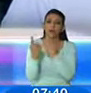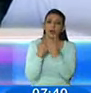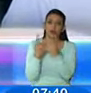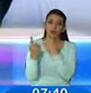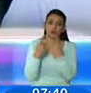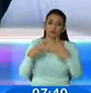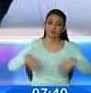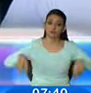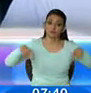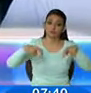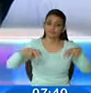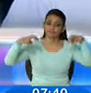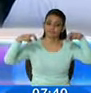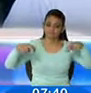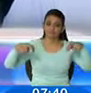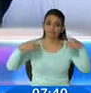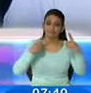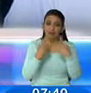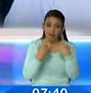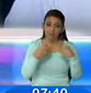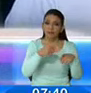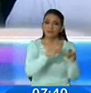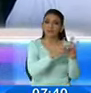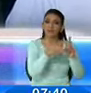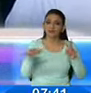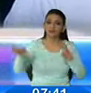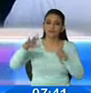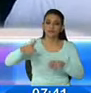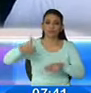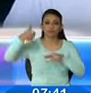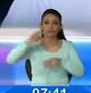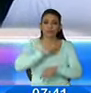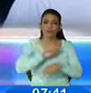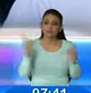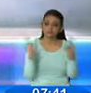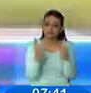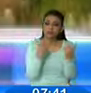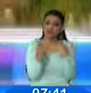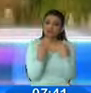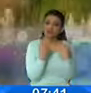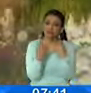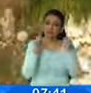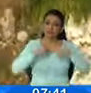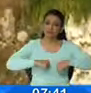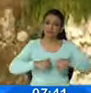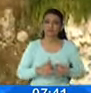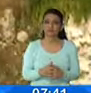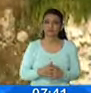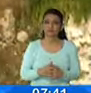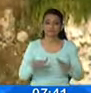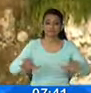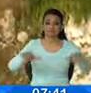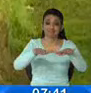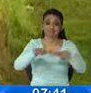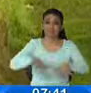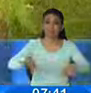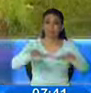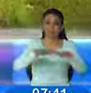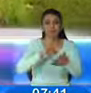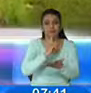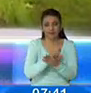sienten con nosotros, que se sienten con los vecinos y podamos conversar en un diálogo horizontal. Aunque San Francisco de Miravalle carece